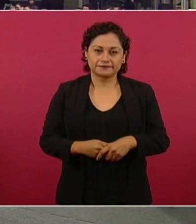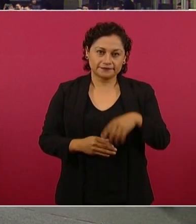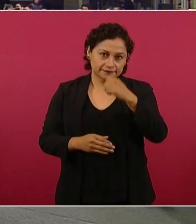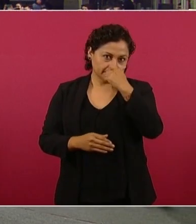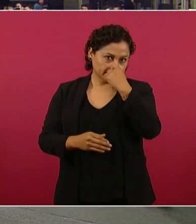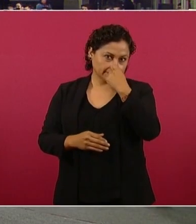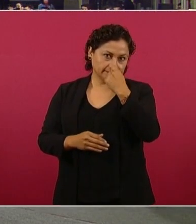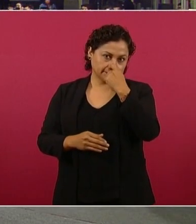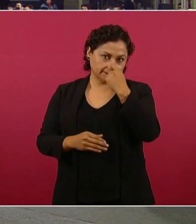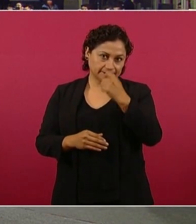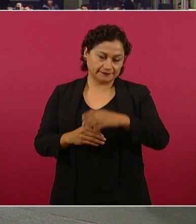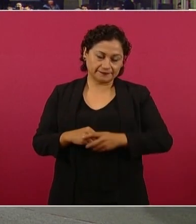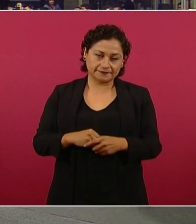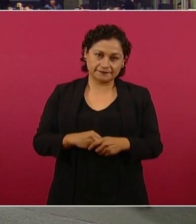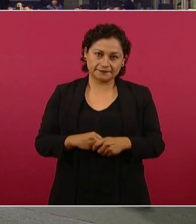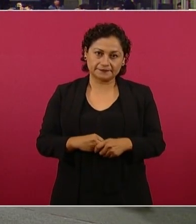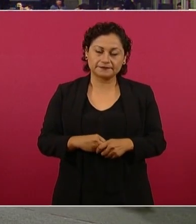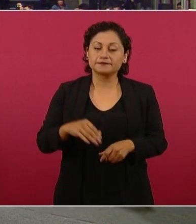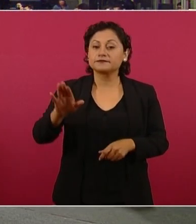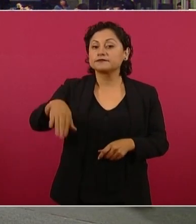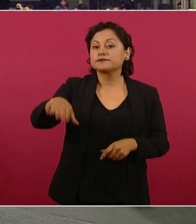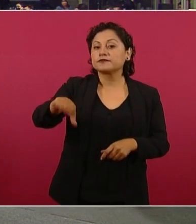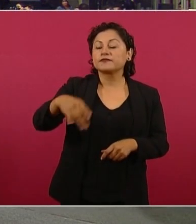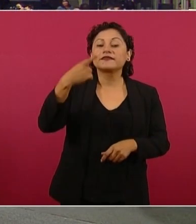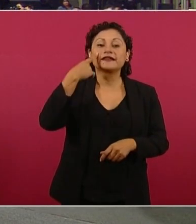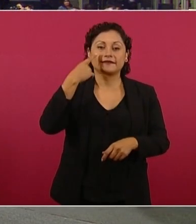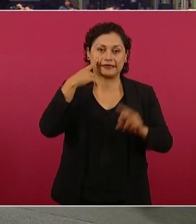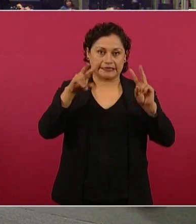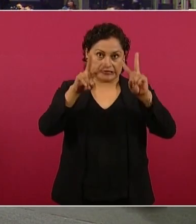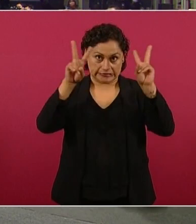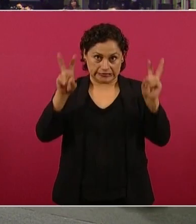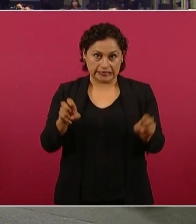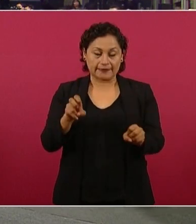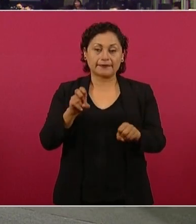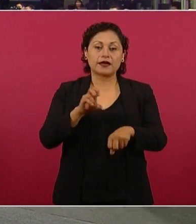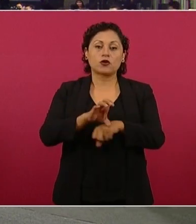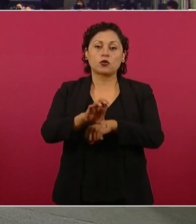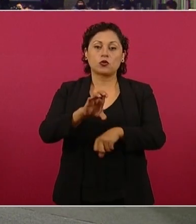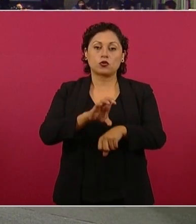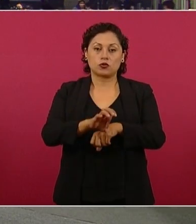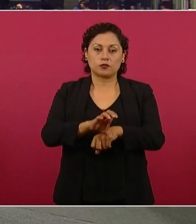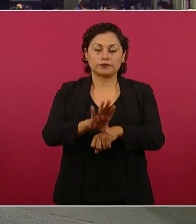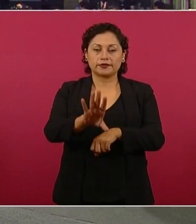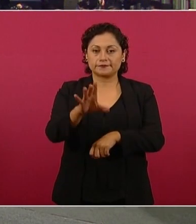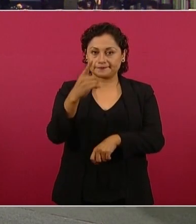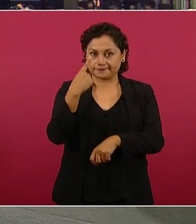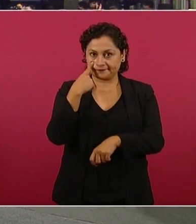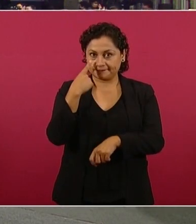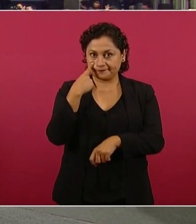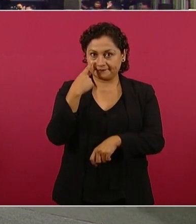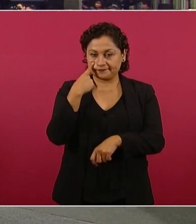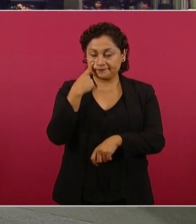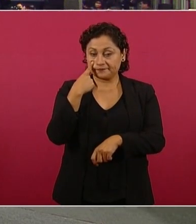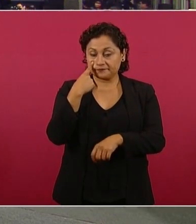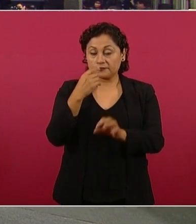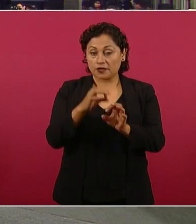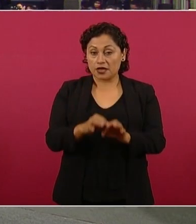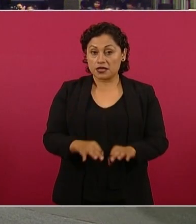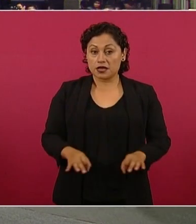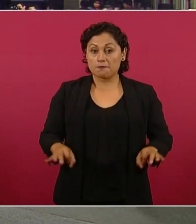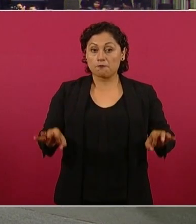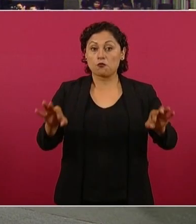Nada más para lo de Colombia, miren, es muy importante el avance del